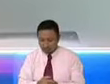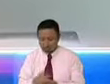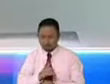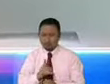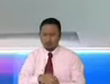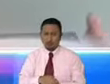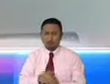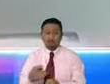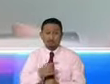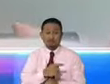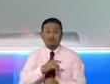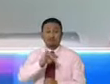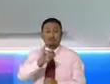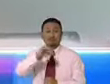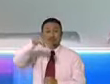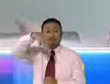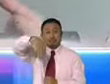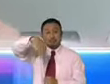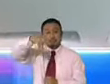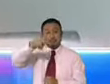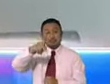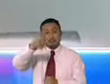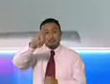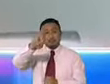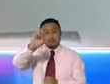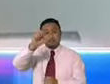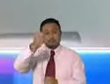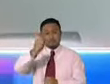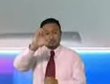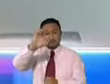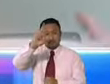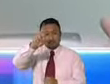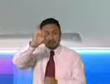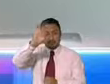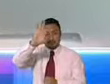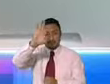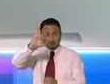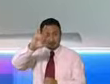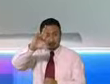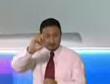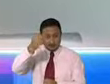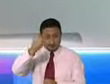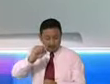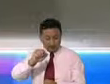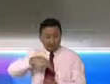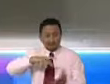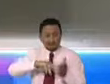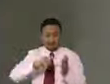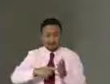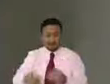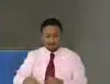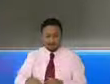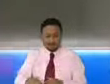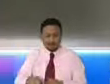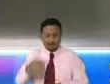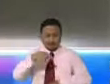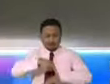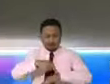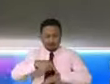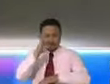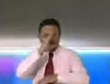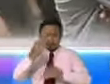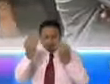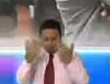nunca morirá y en cualquier momento, pase el tiempo que pase, esta persona no podrá estar tranquila. El jurista Julio César